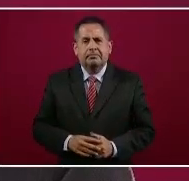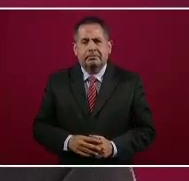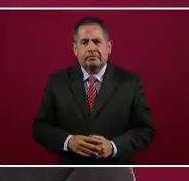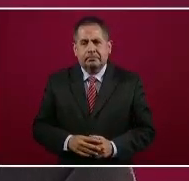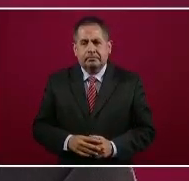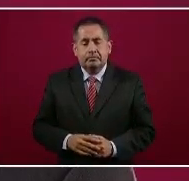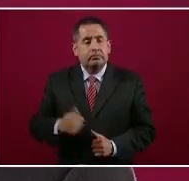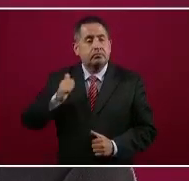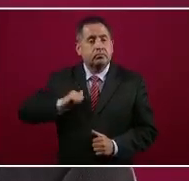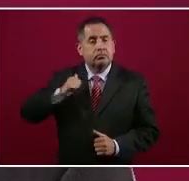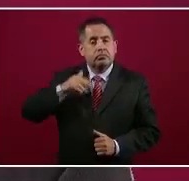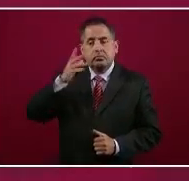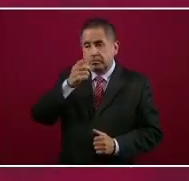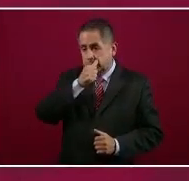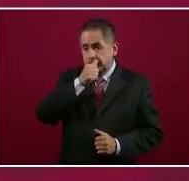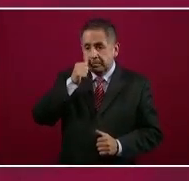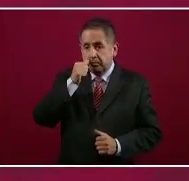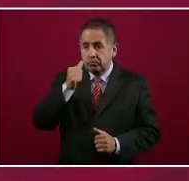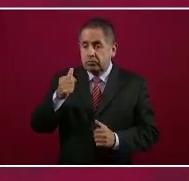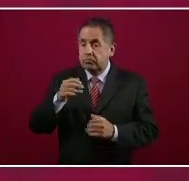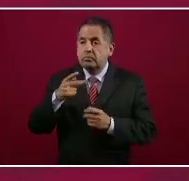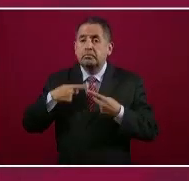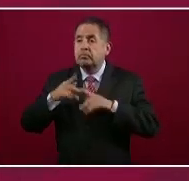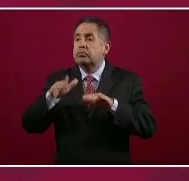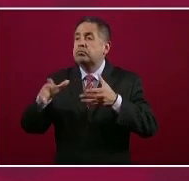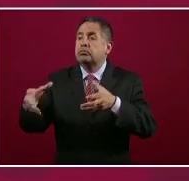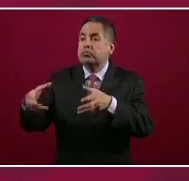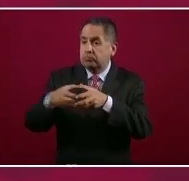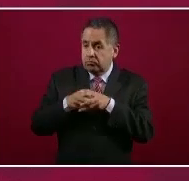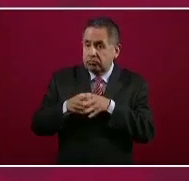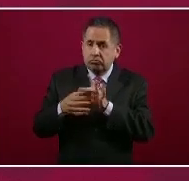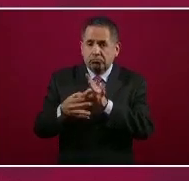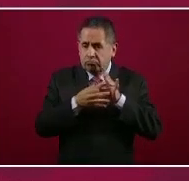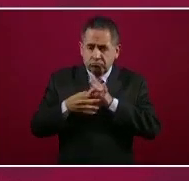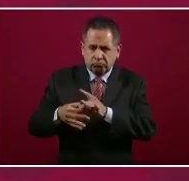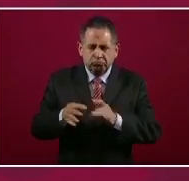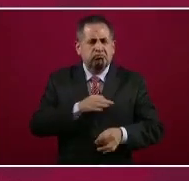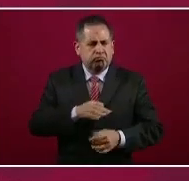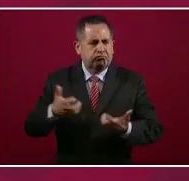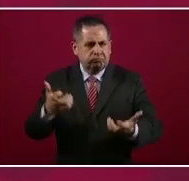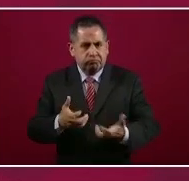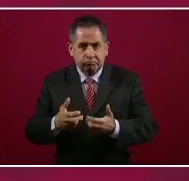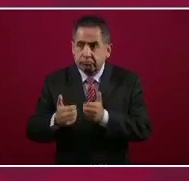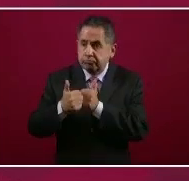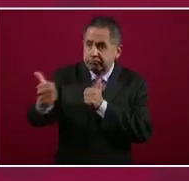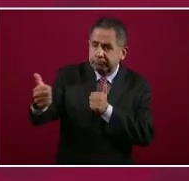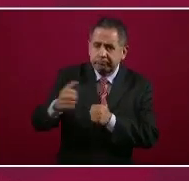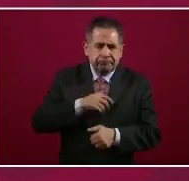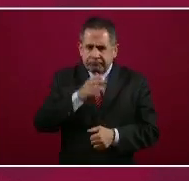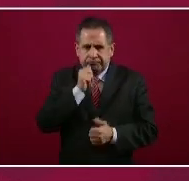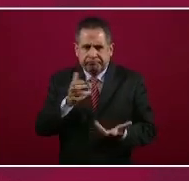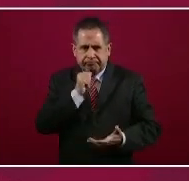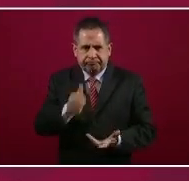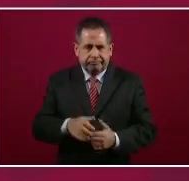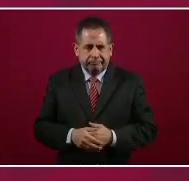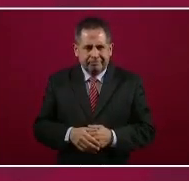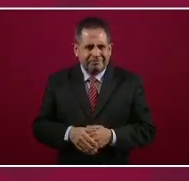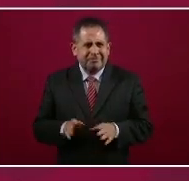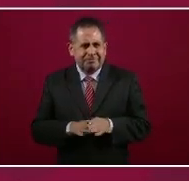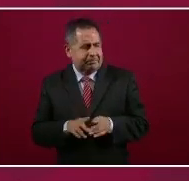si a juárez con el pueblo todos en el pueblo nada entonces como un movimiento de